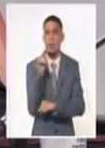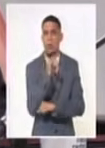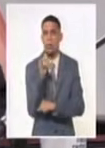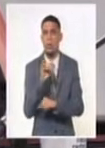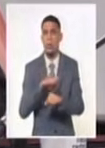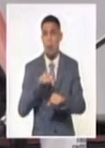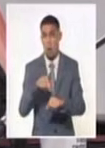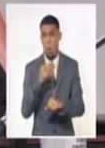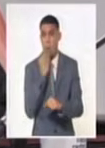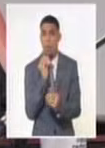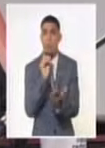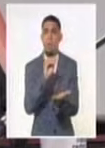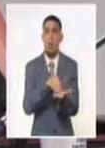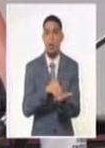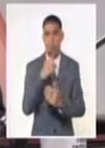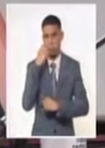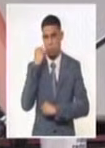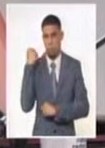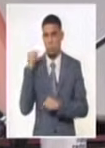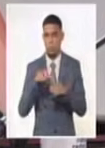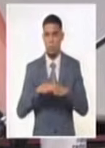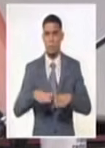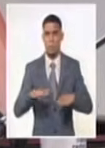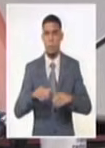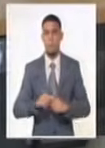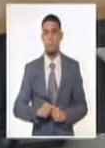ahora, señor ministro, en nuestra mesa redonda.